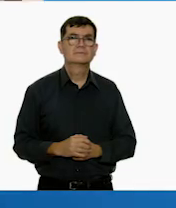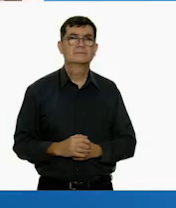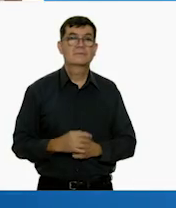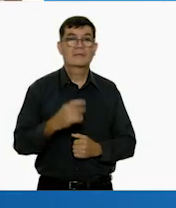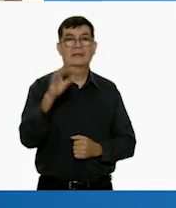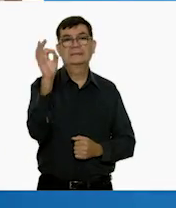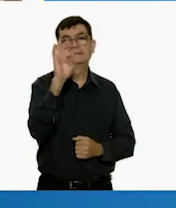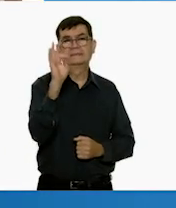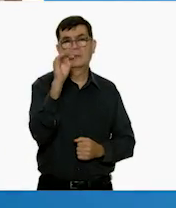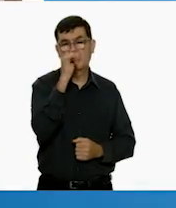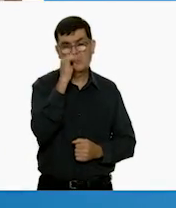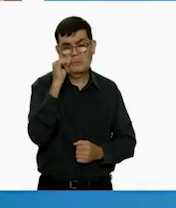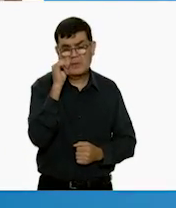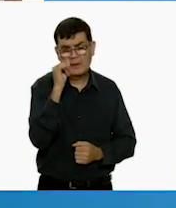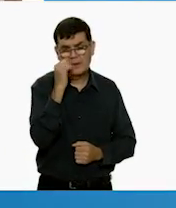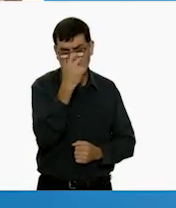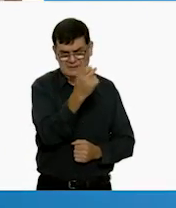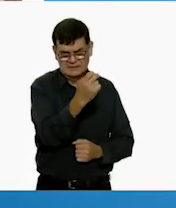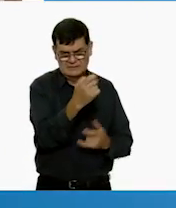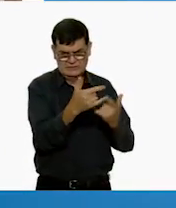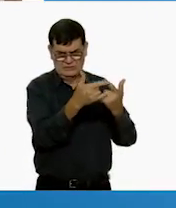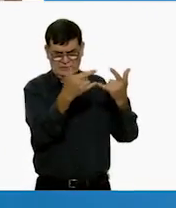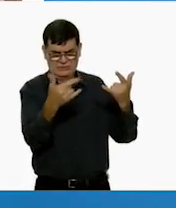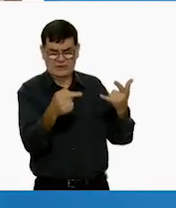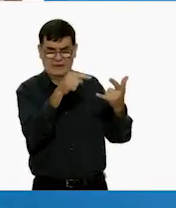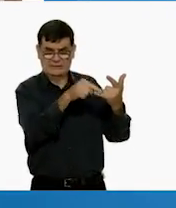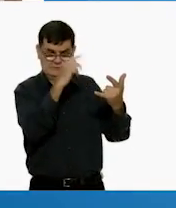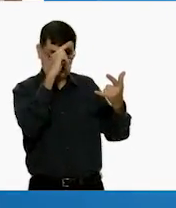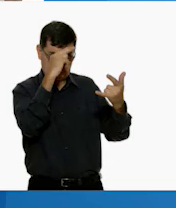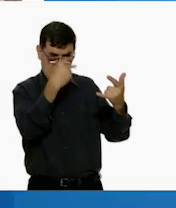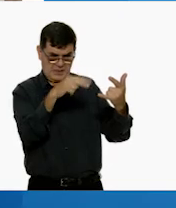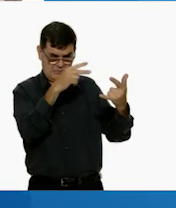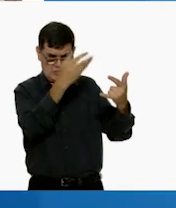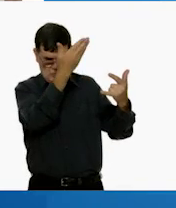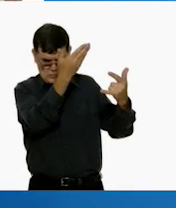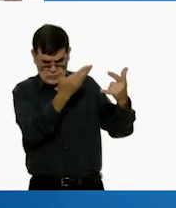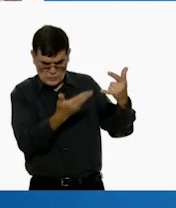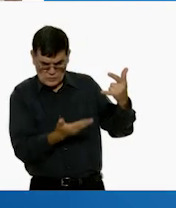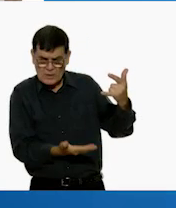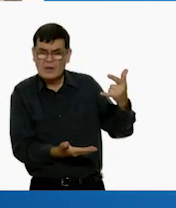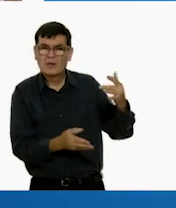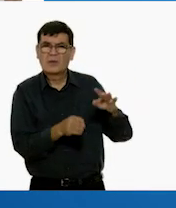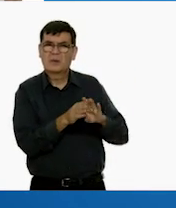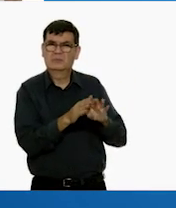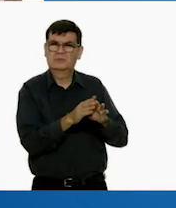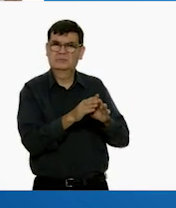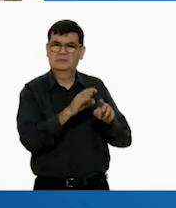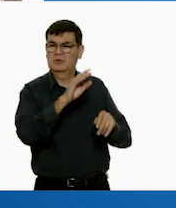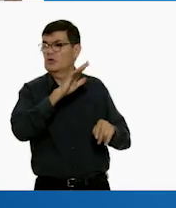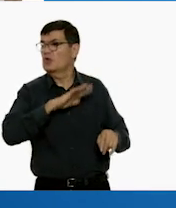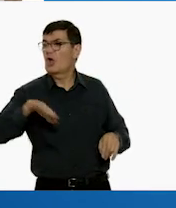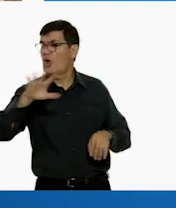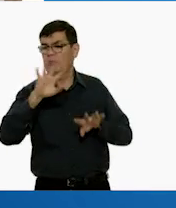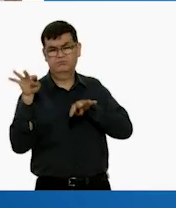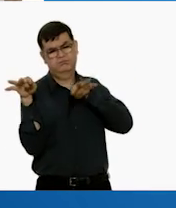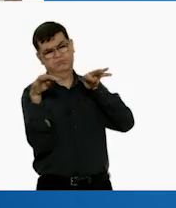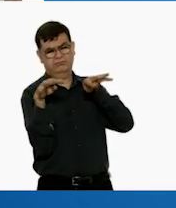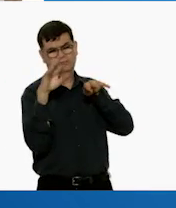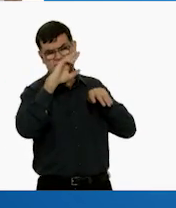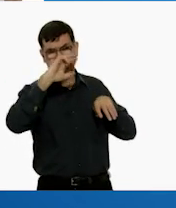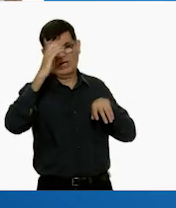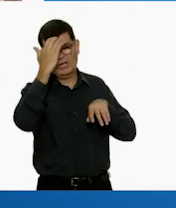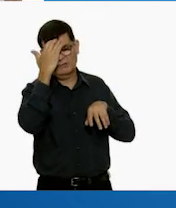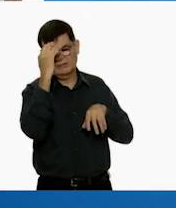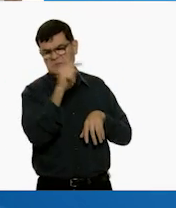Quizás Juárez es el personaje histórico mexicano que más se reconoce, ¿no?, y quizás el más